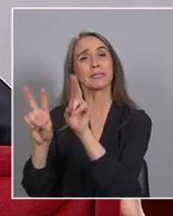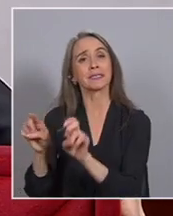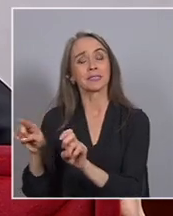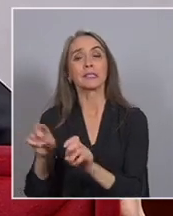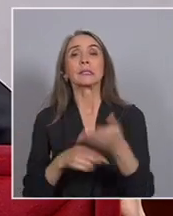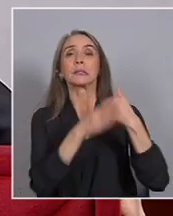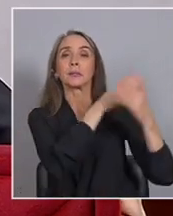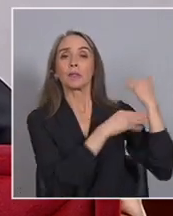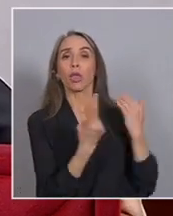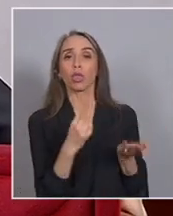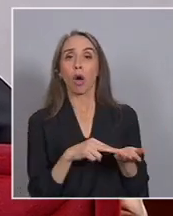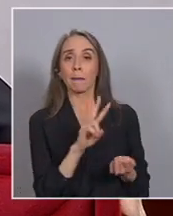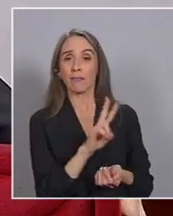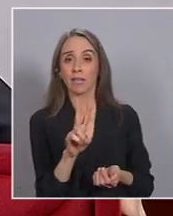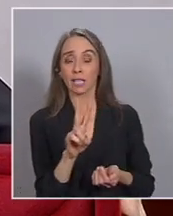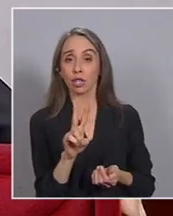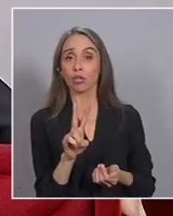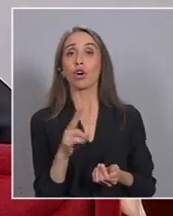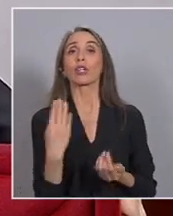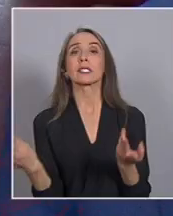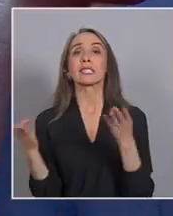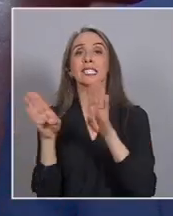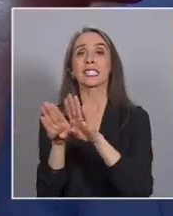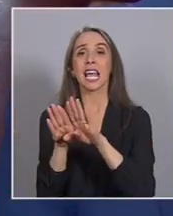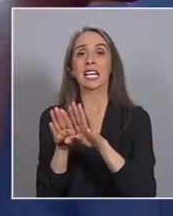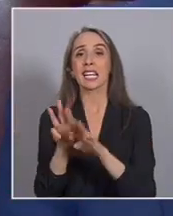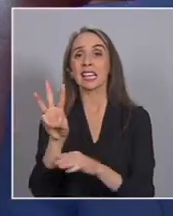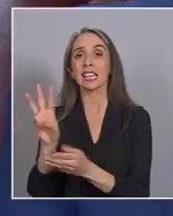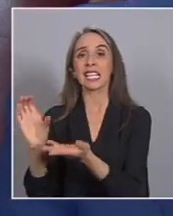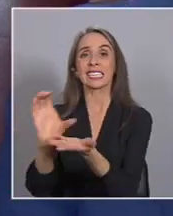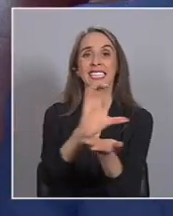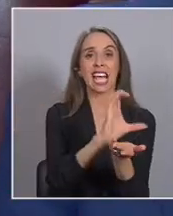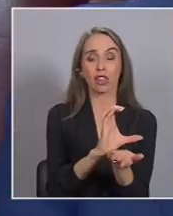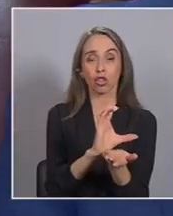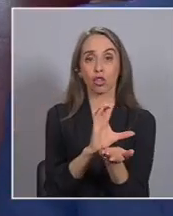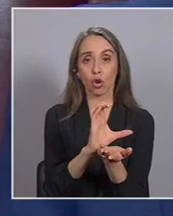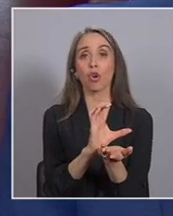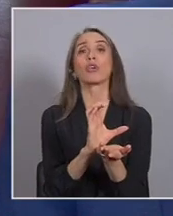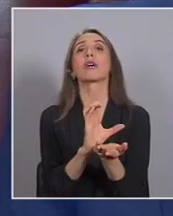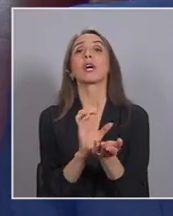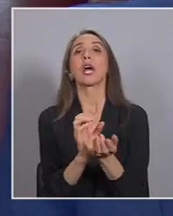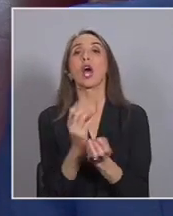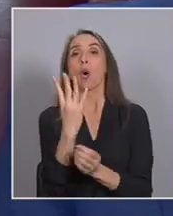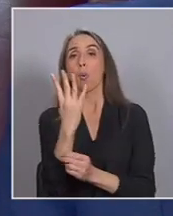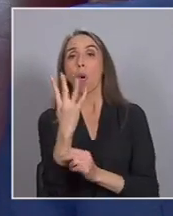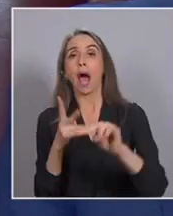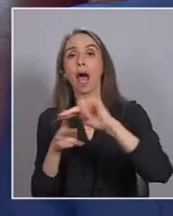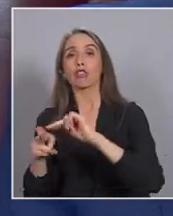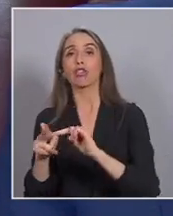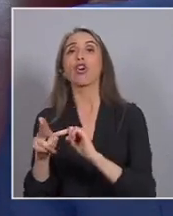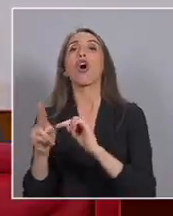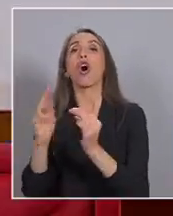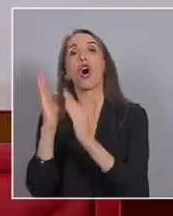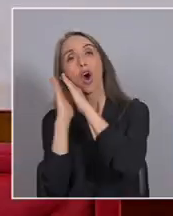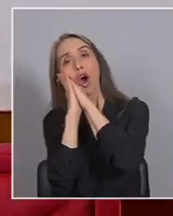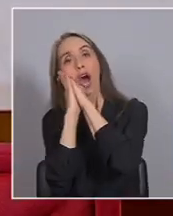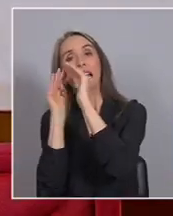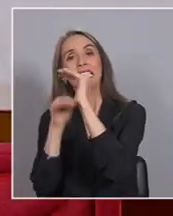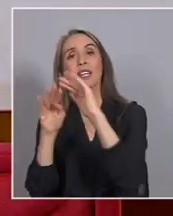Durante el 2022 se concretó el cierre de 3 de esos centros y abrimos 4 nuevas residencias familiares, llegando a un total de